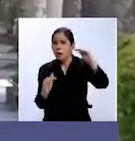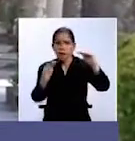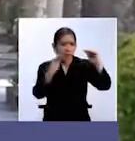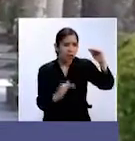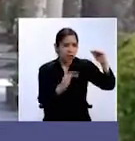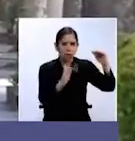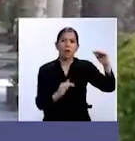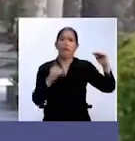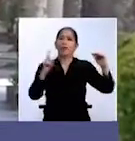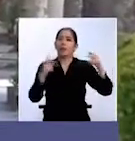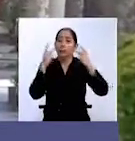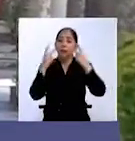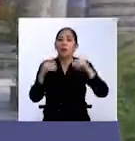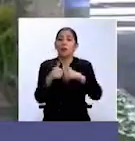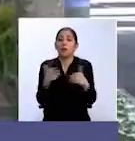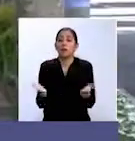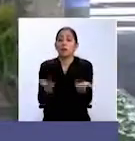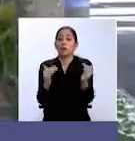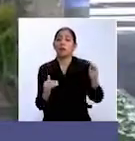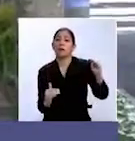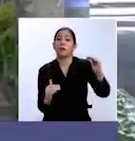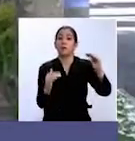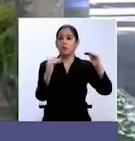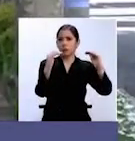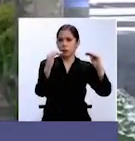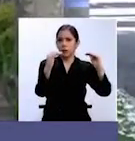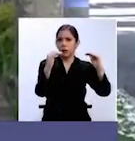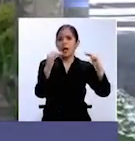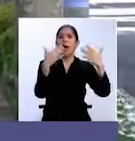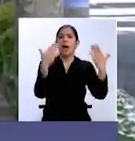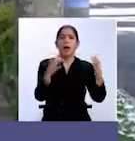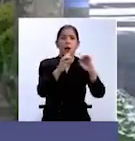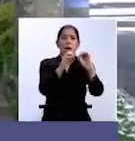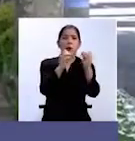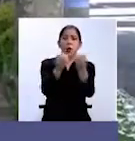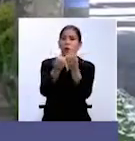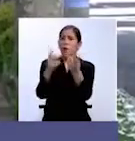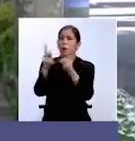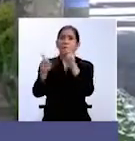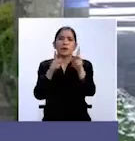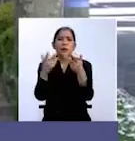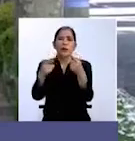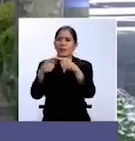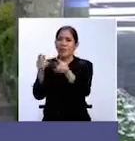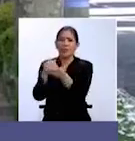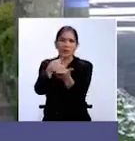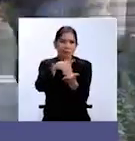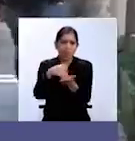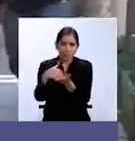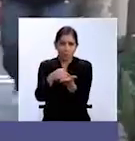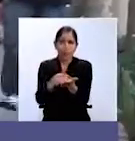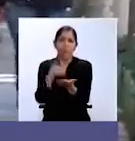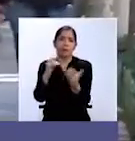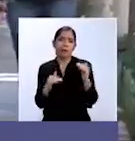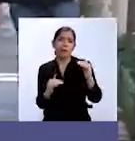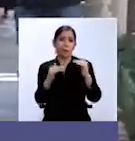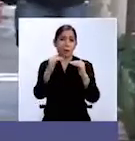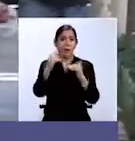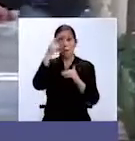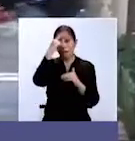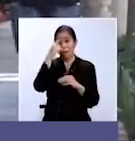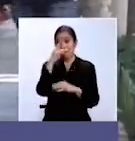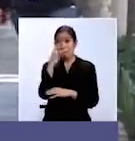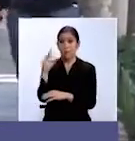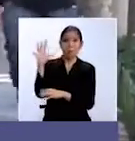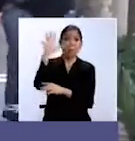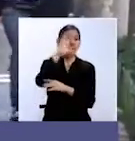de población y vivienda para poder hacer de que todas y todos los bolivianos tengamos condiciones